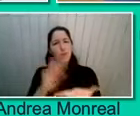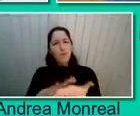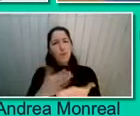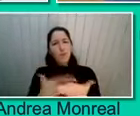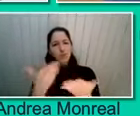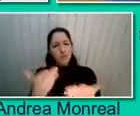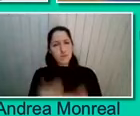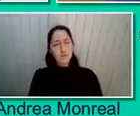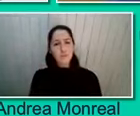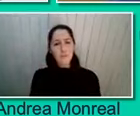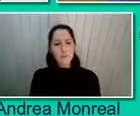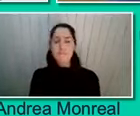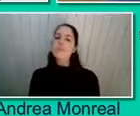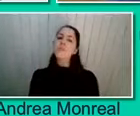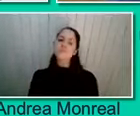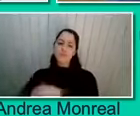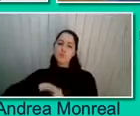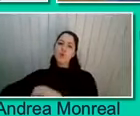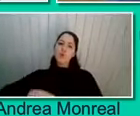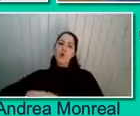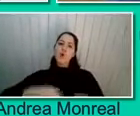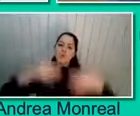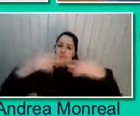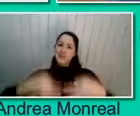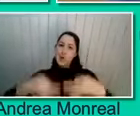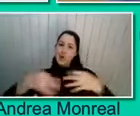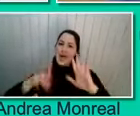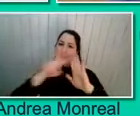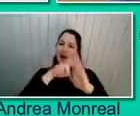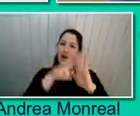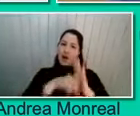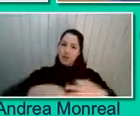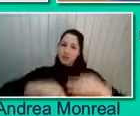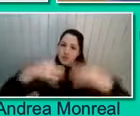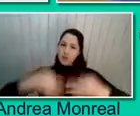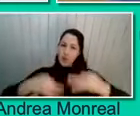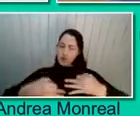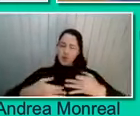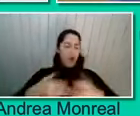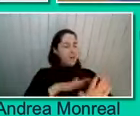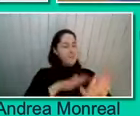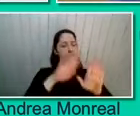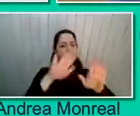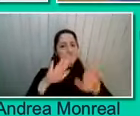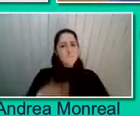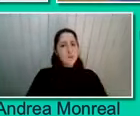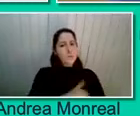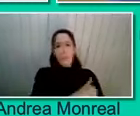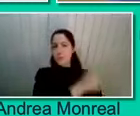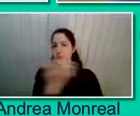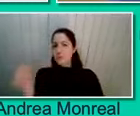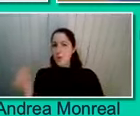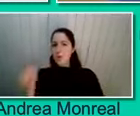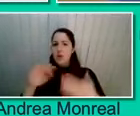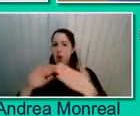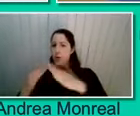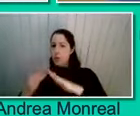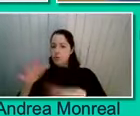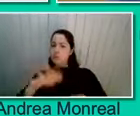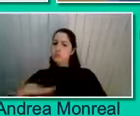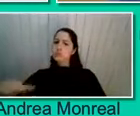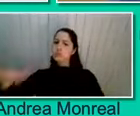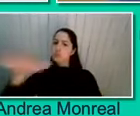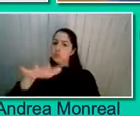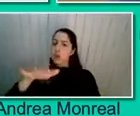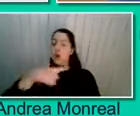Extremando las medidas de seguridad que debería tener la población general. O sea, nosotros, por ejemplo, no vamos al